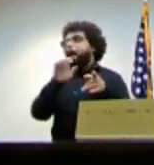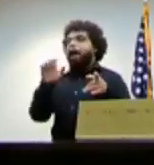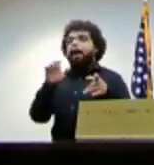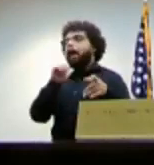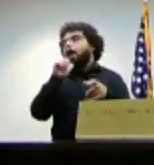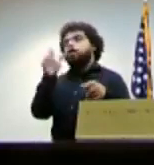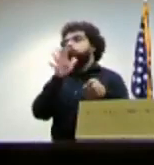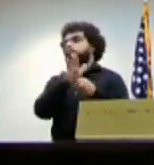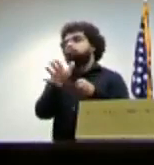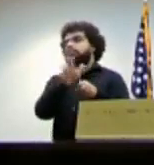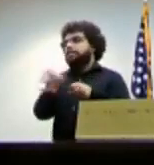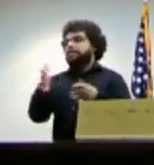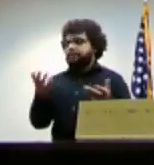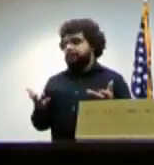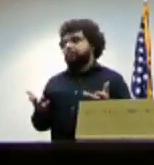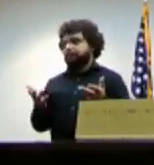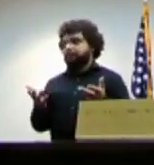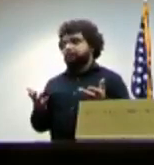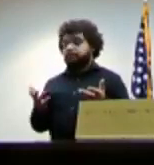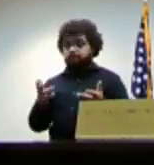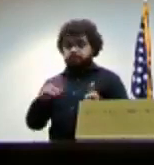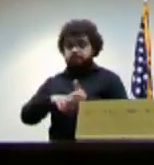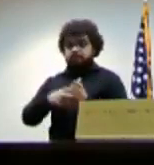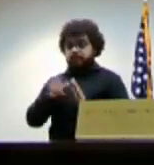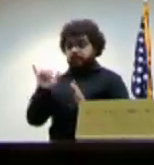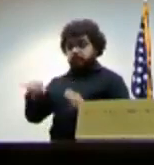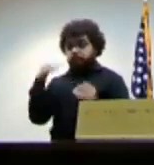la demanda, eso no es verdad.